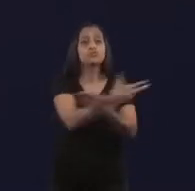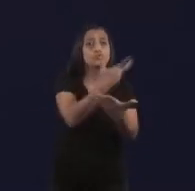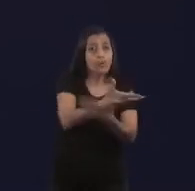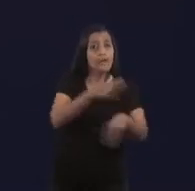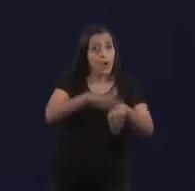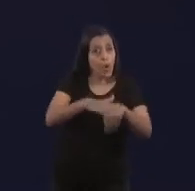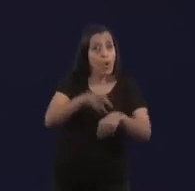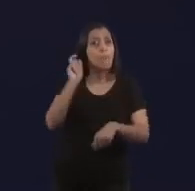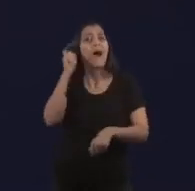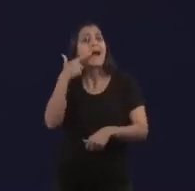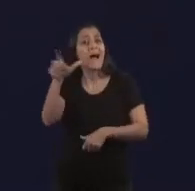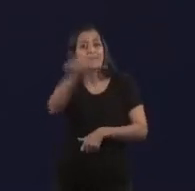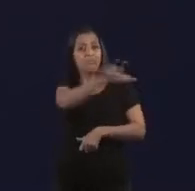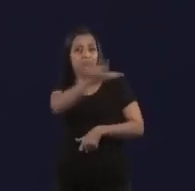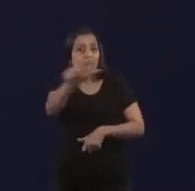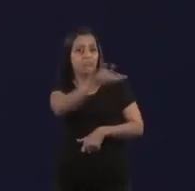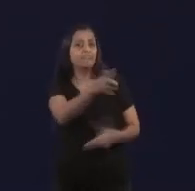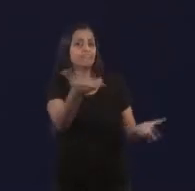medio de